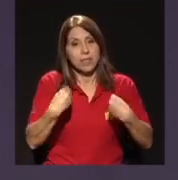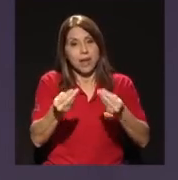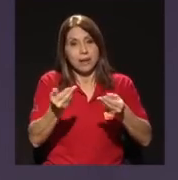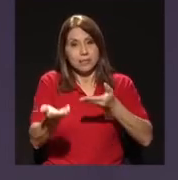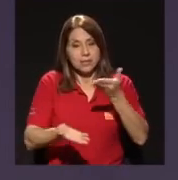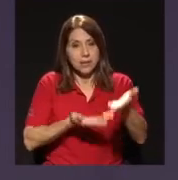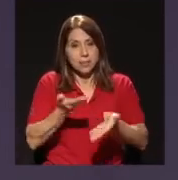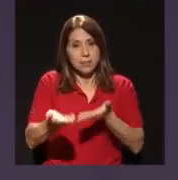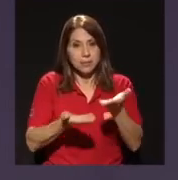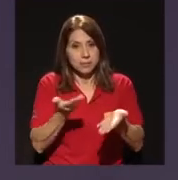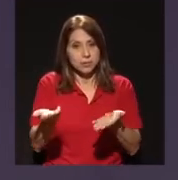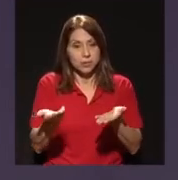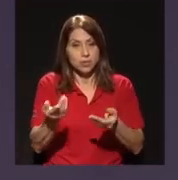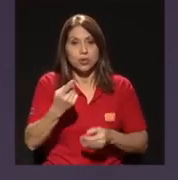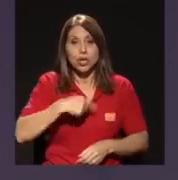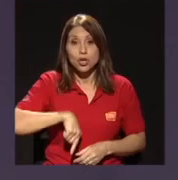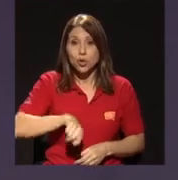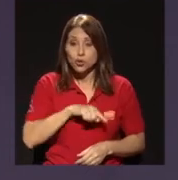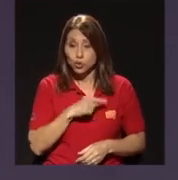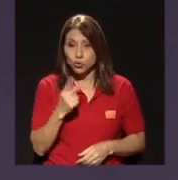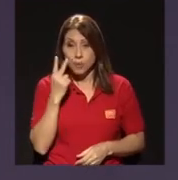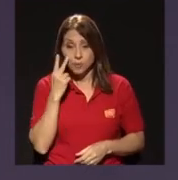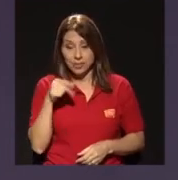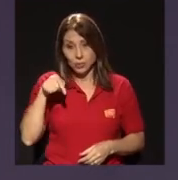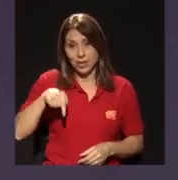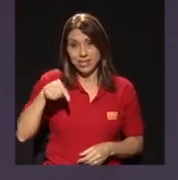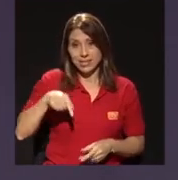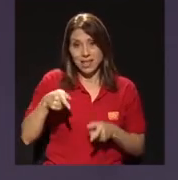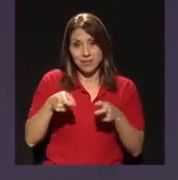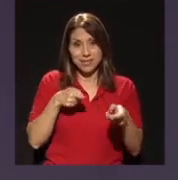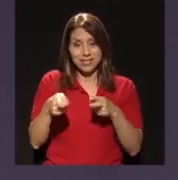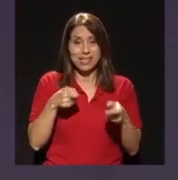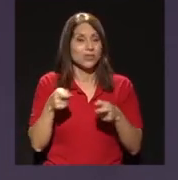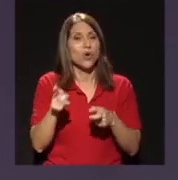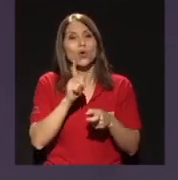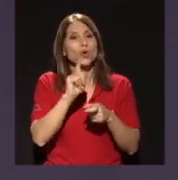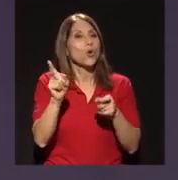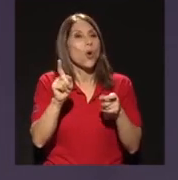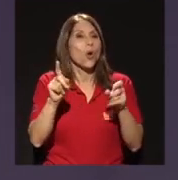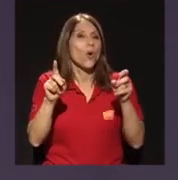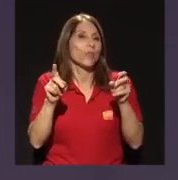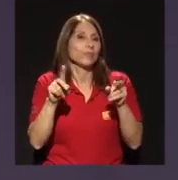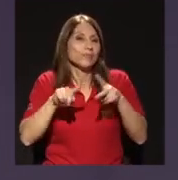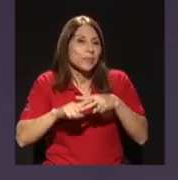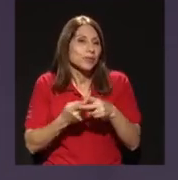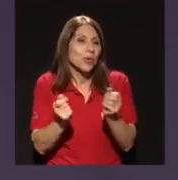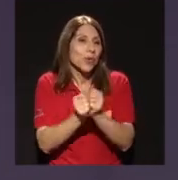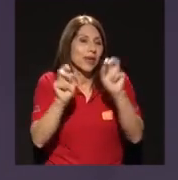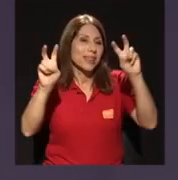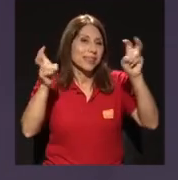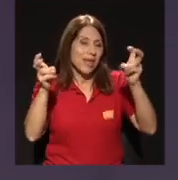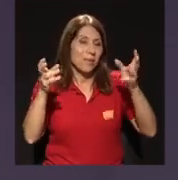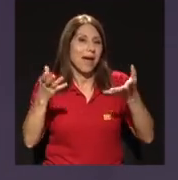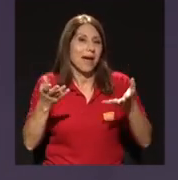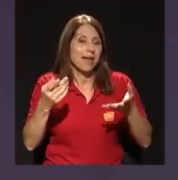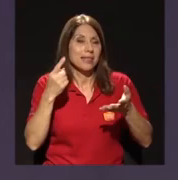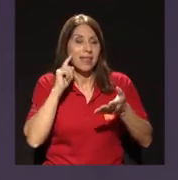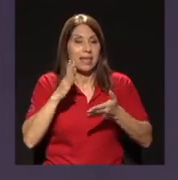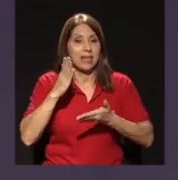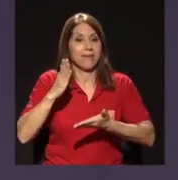hemos visto, esta administración no le entró al tema de la tal liquidación, ¿verdad?, que iba a haber de personal, y lo